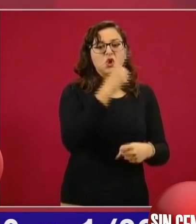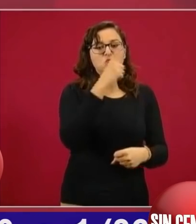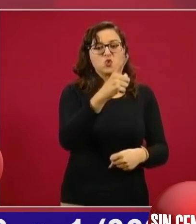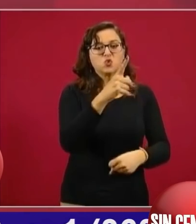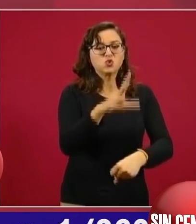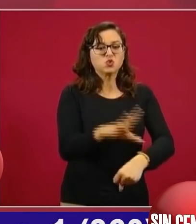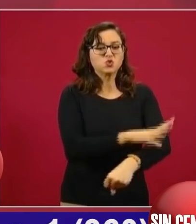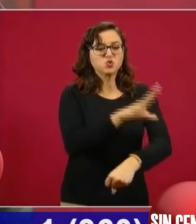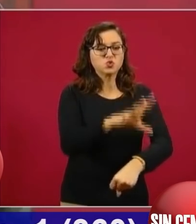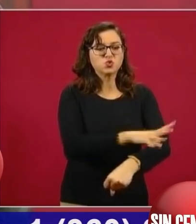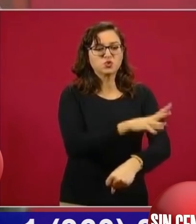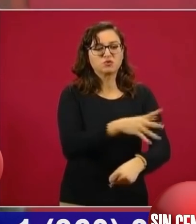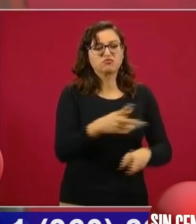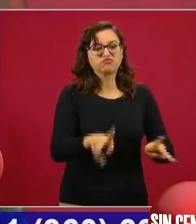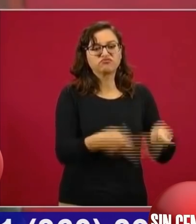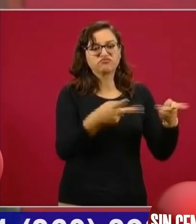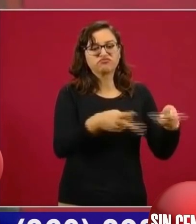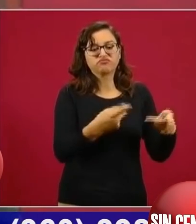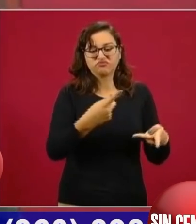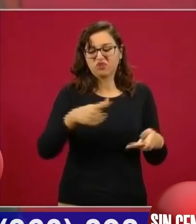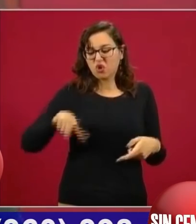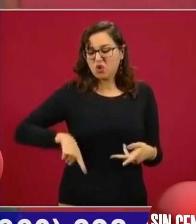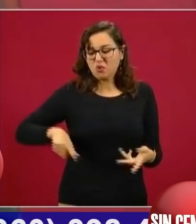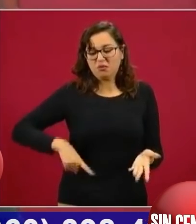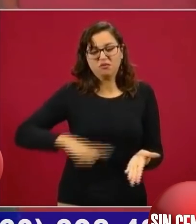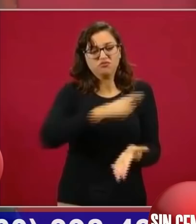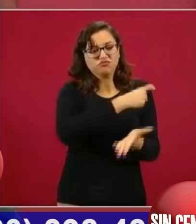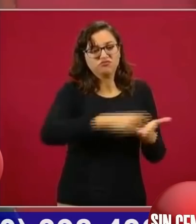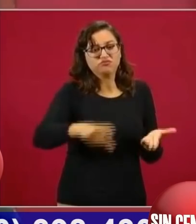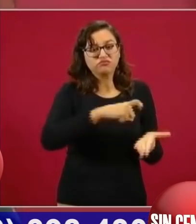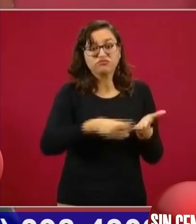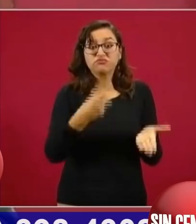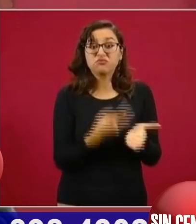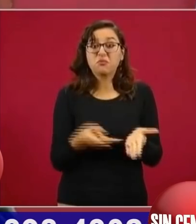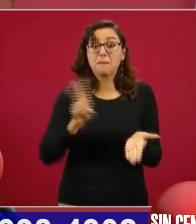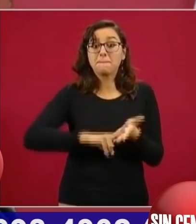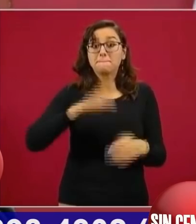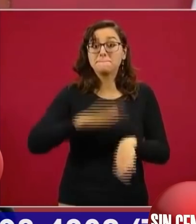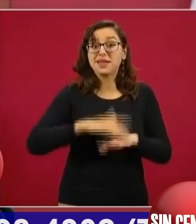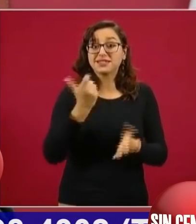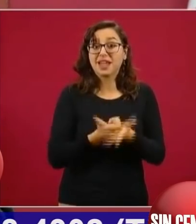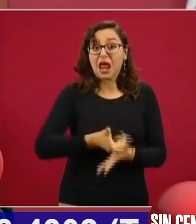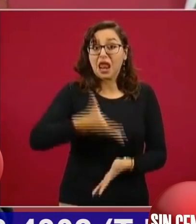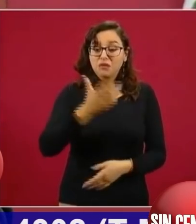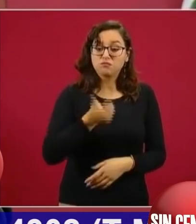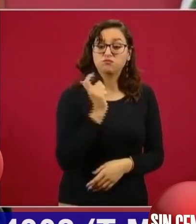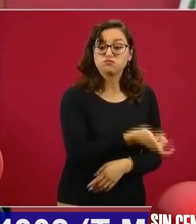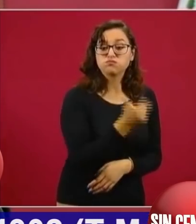con subsidio, o sea, con sobreprecio.